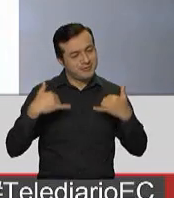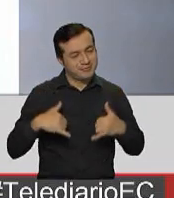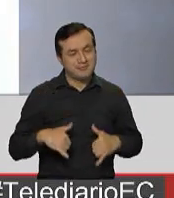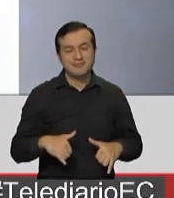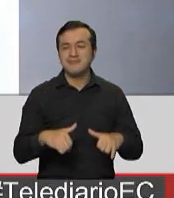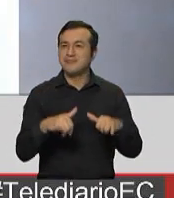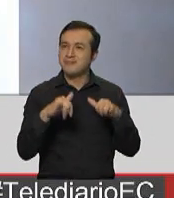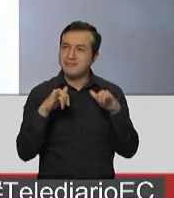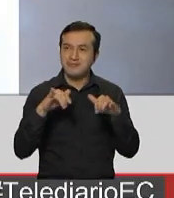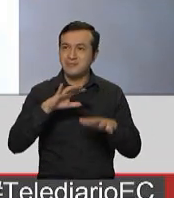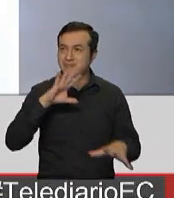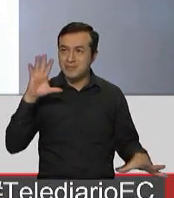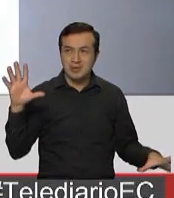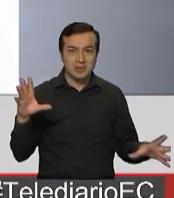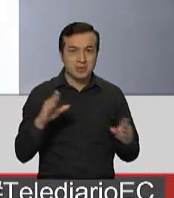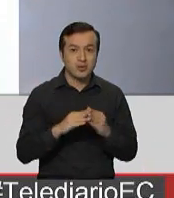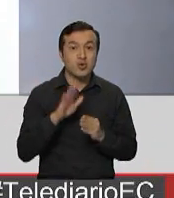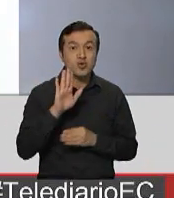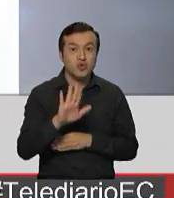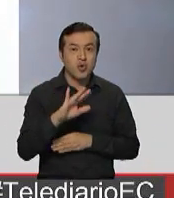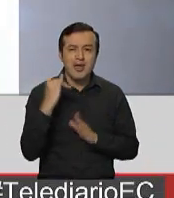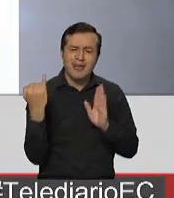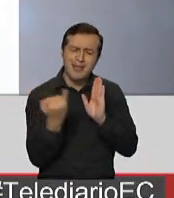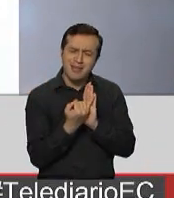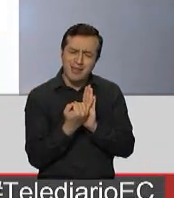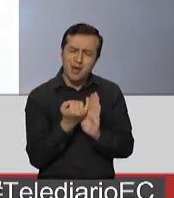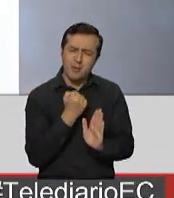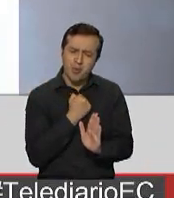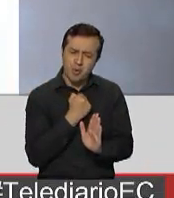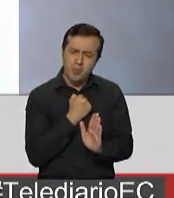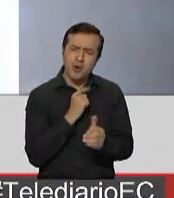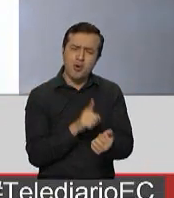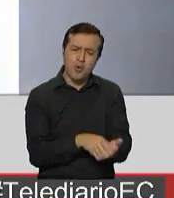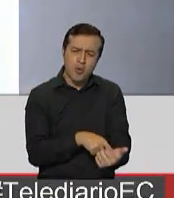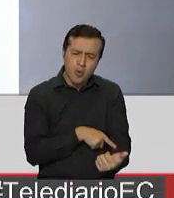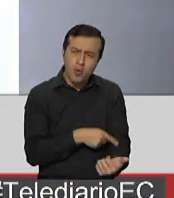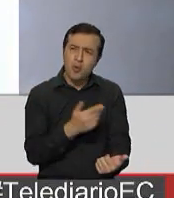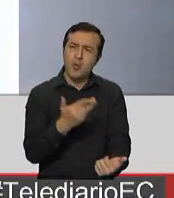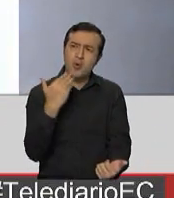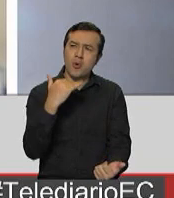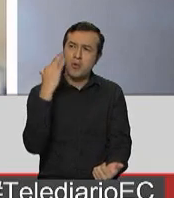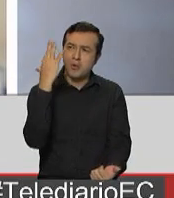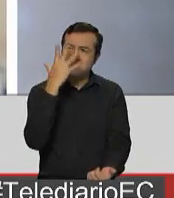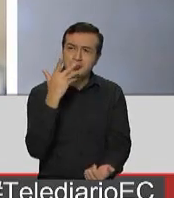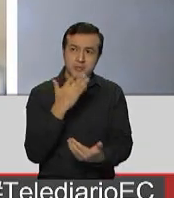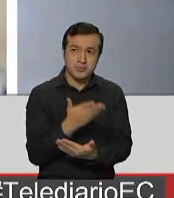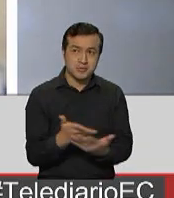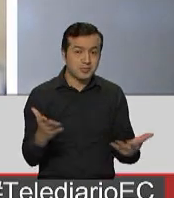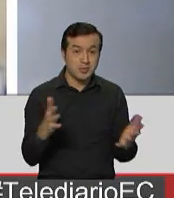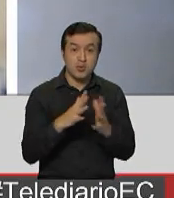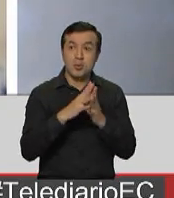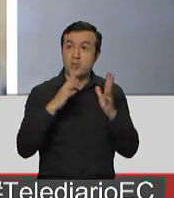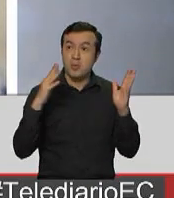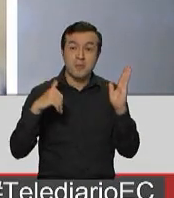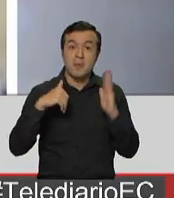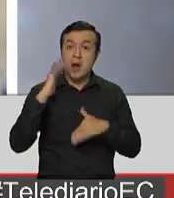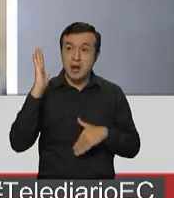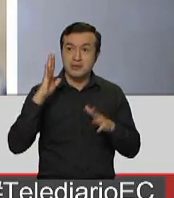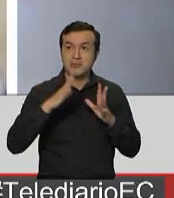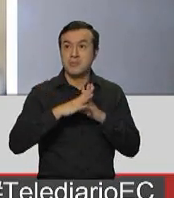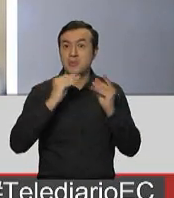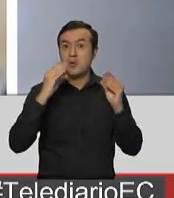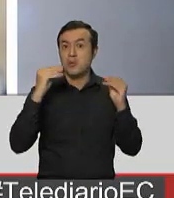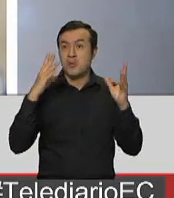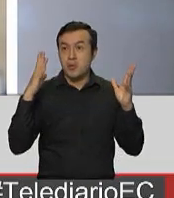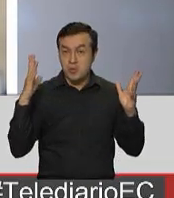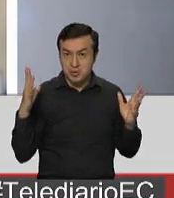lo debemos todo a esas raíces, a todas esas buenas costumbres, esa raíz maravillosa. Somos muchos más de los que estamos,